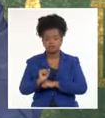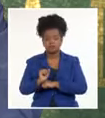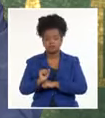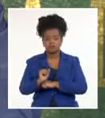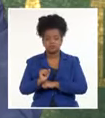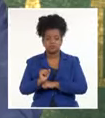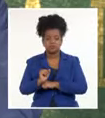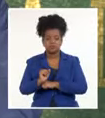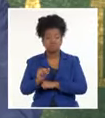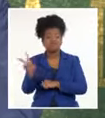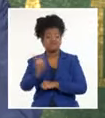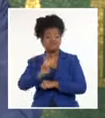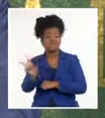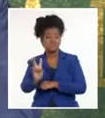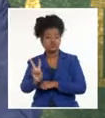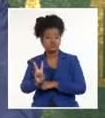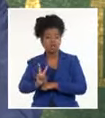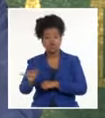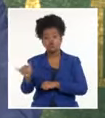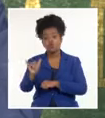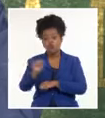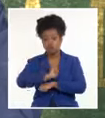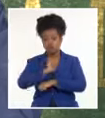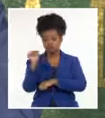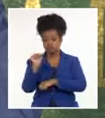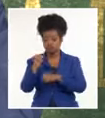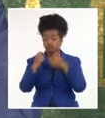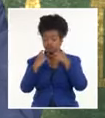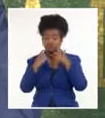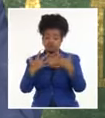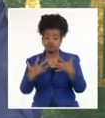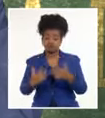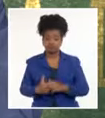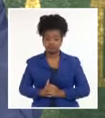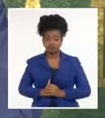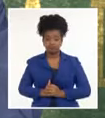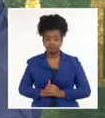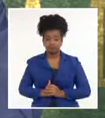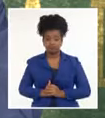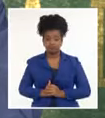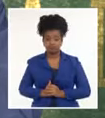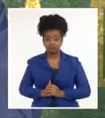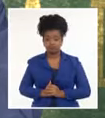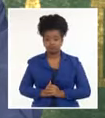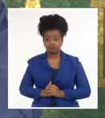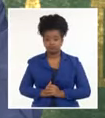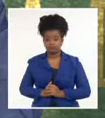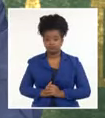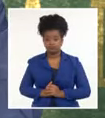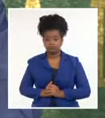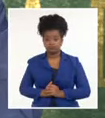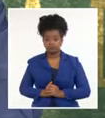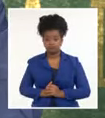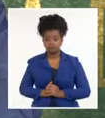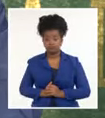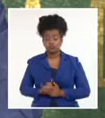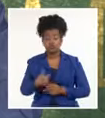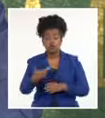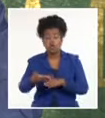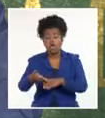también en Venezuela recientemente, como un hecho importante a destacar. Por supuesto, yo no puedo adelantarme a lo que vayan a decidir